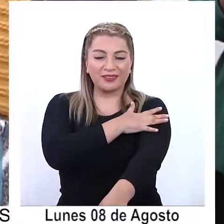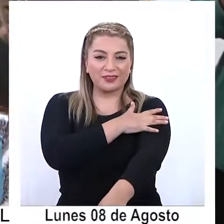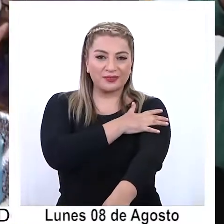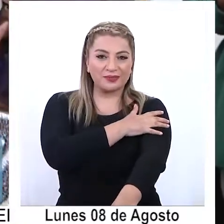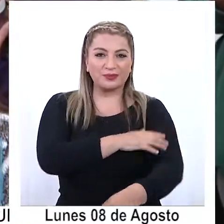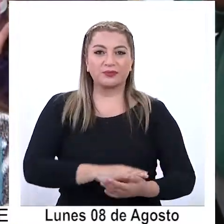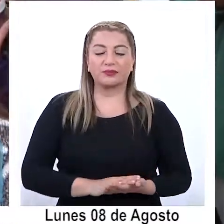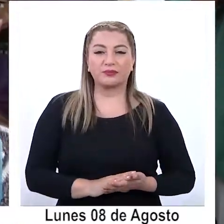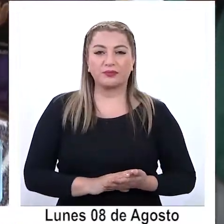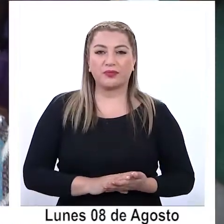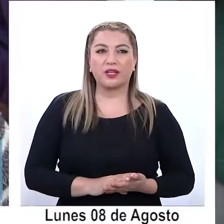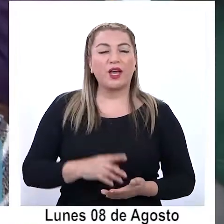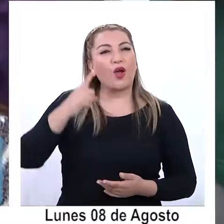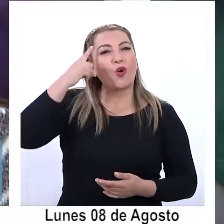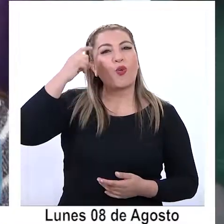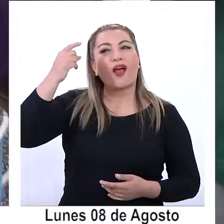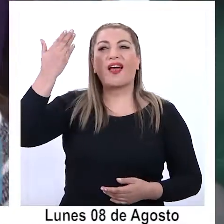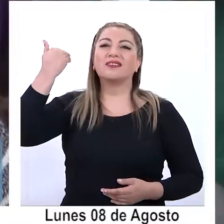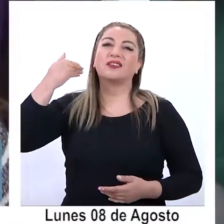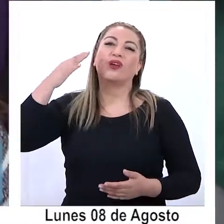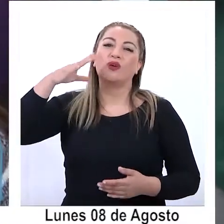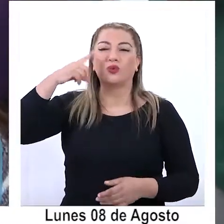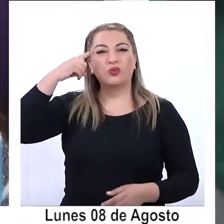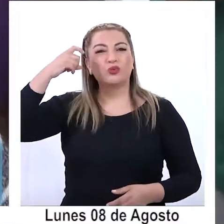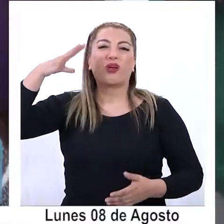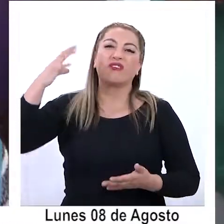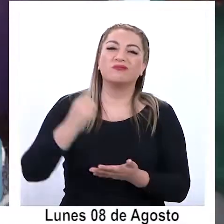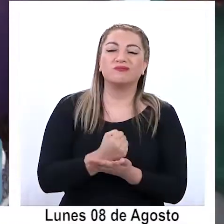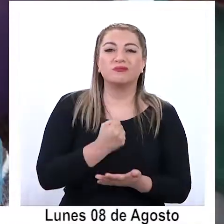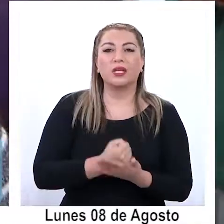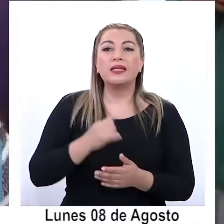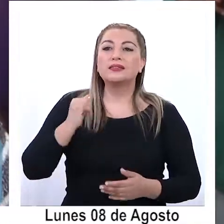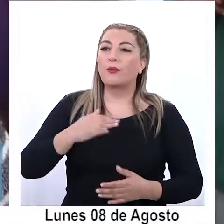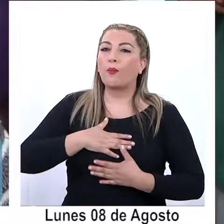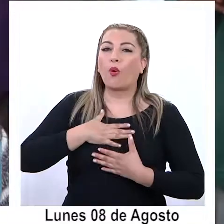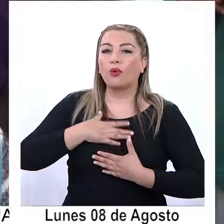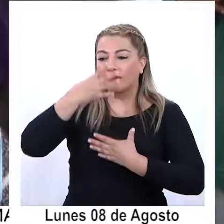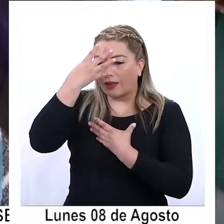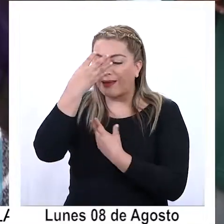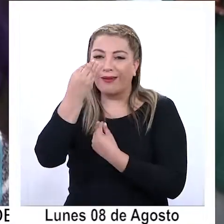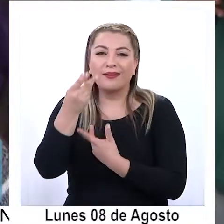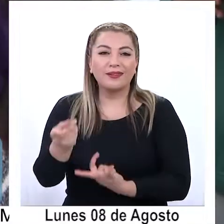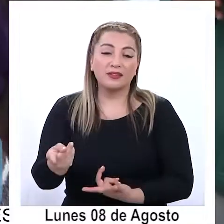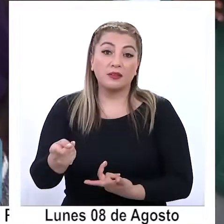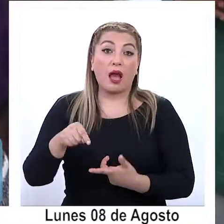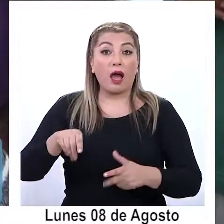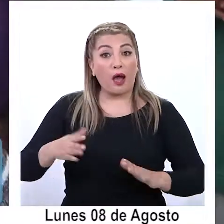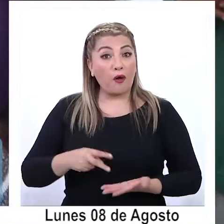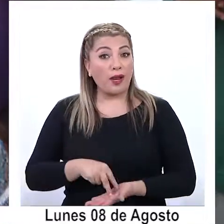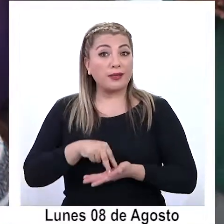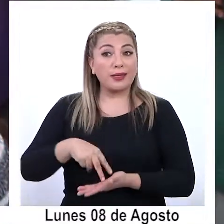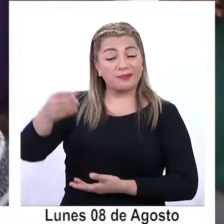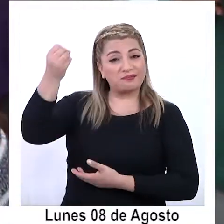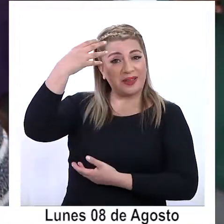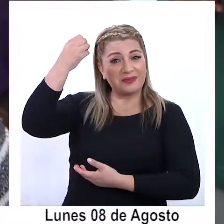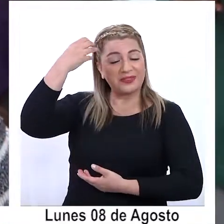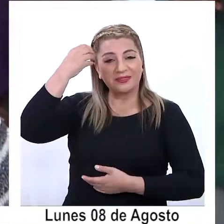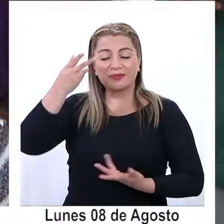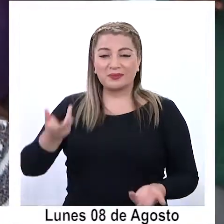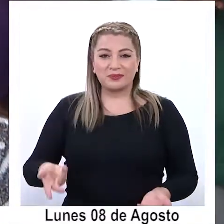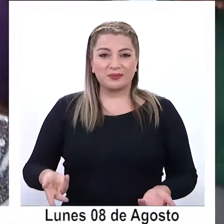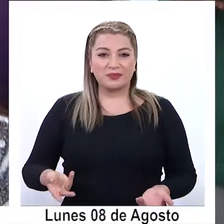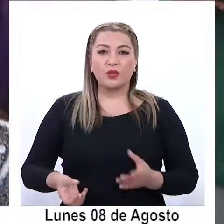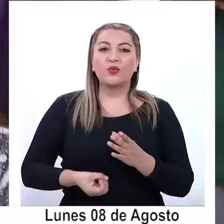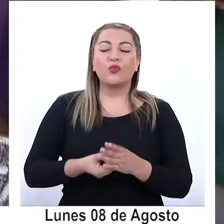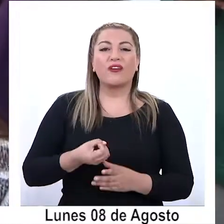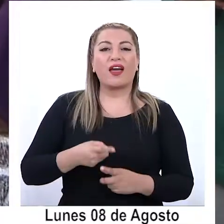igual ha sido como un sueño frustrado, por decirlo así. O sea, siempre me ha llamado la atención, pero aquí estamos para aprender y